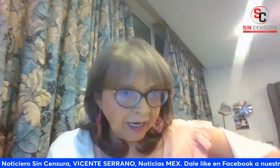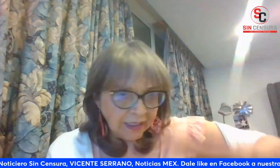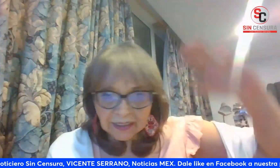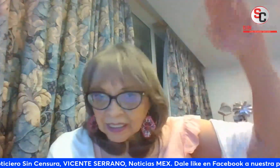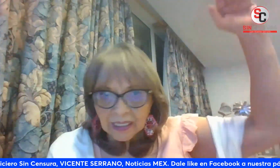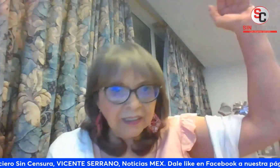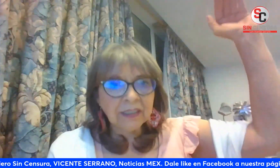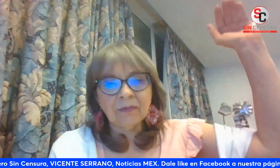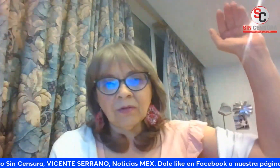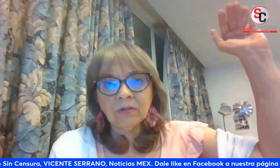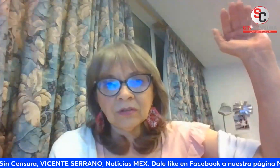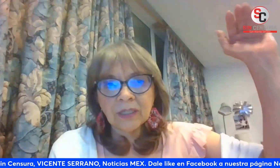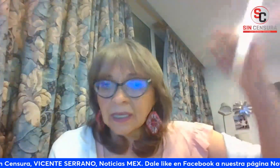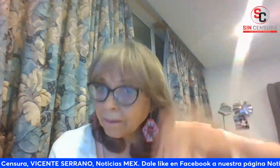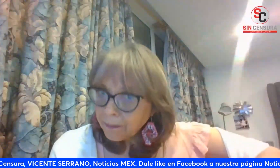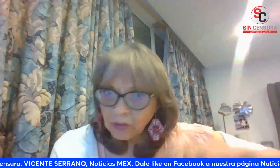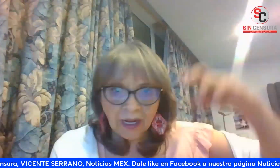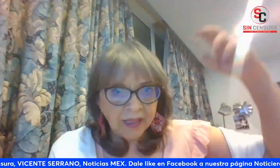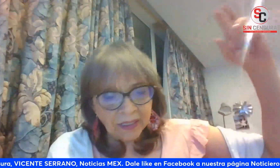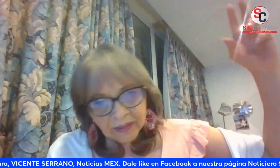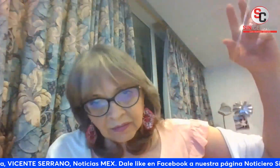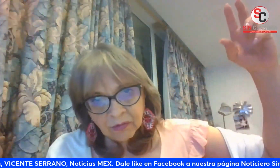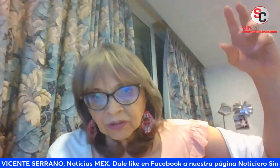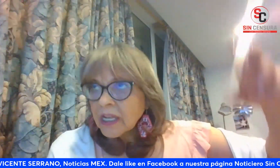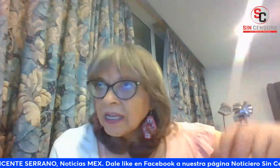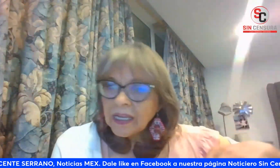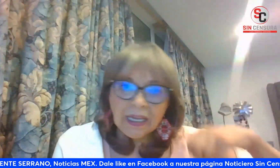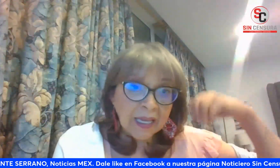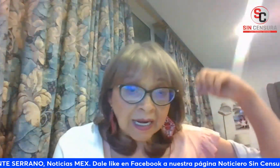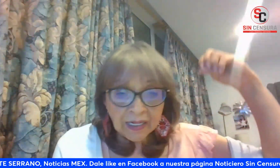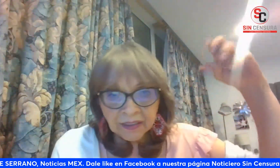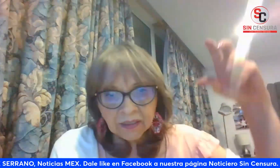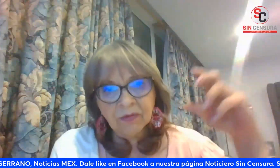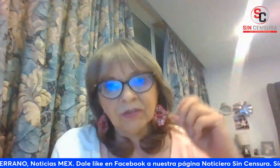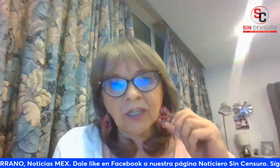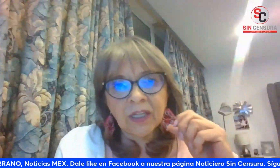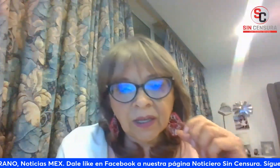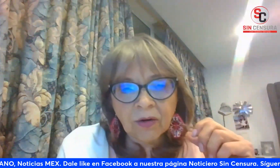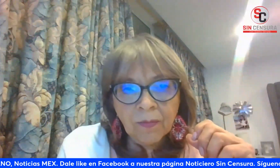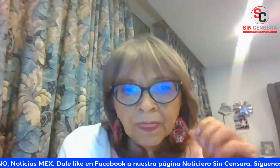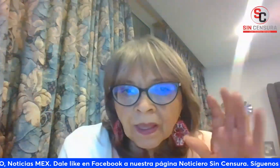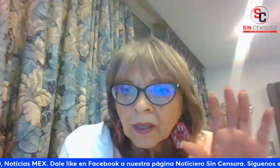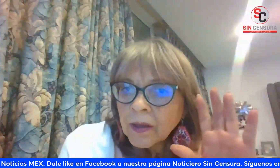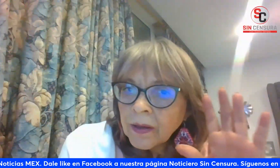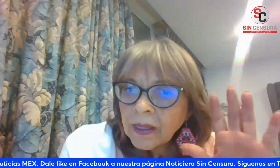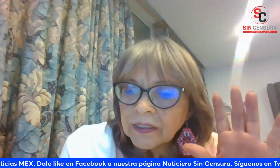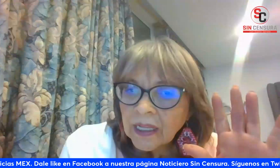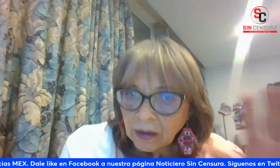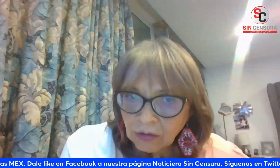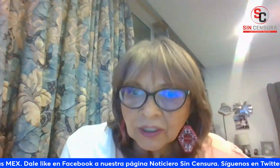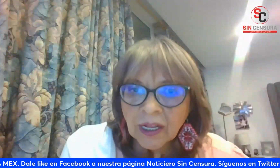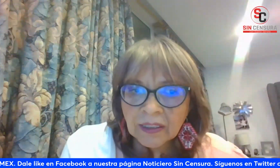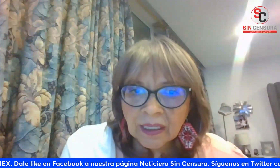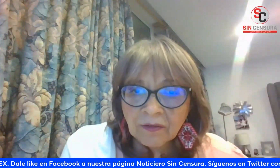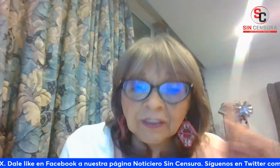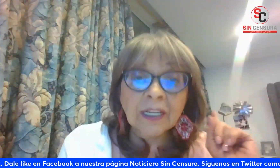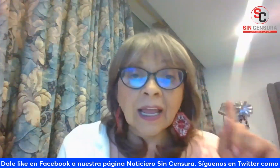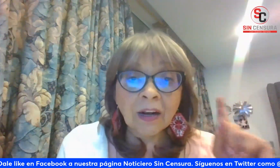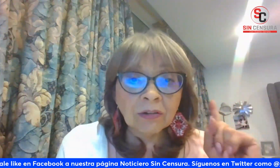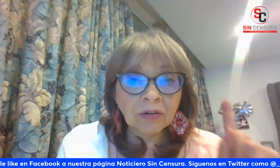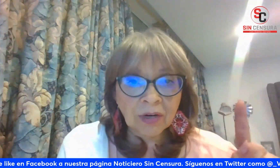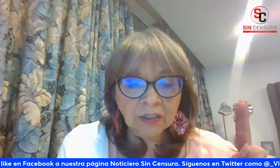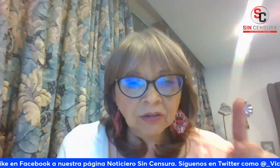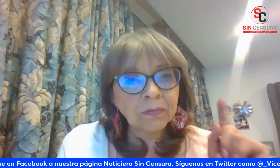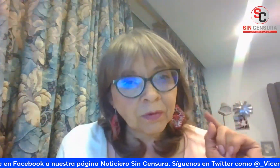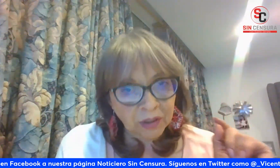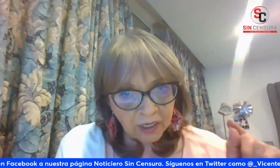tenemos crecidísimos y empoderadísimos y llenísimos de dinero, la cosa está difícil